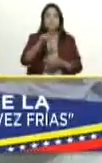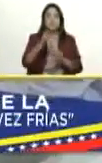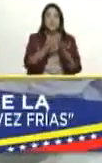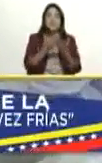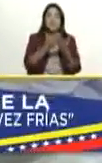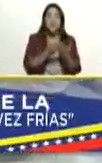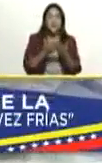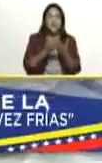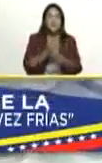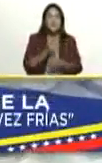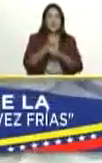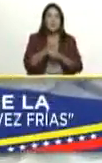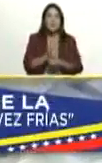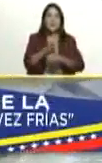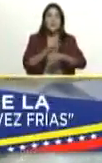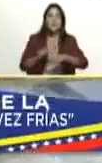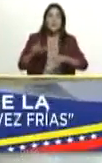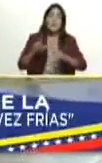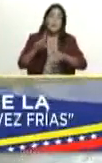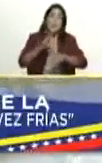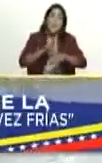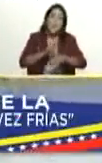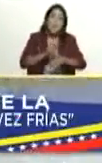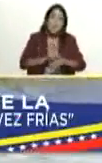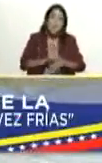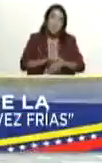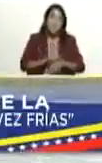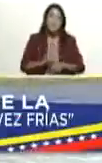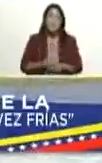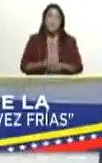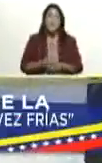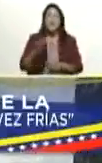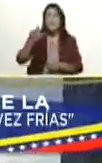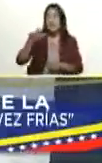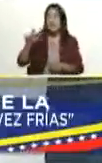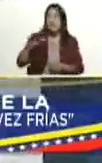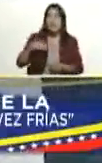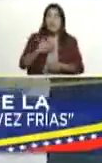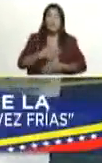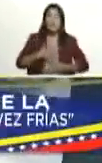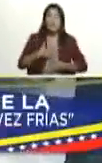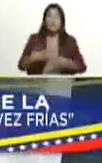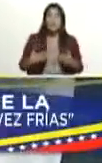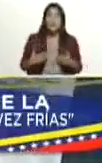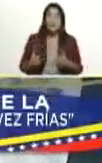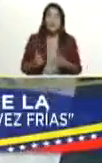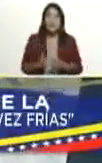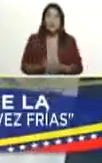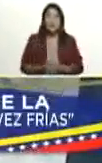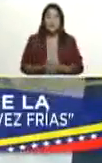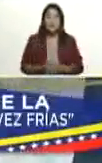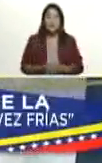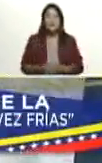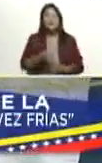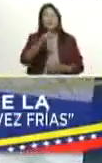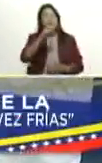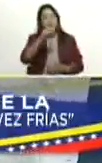proceso de universalización del disfrute del derecho a la salud de calidad para los pueblos.